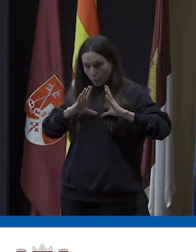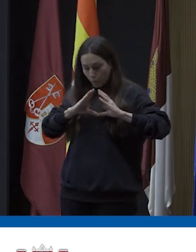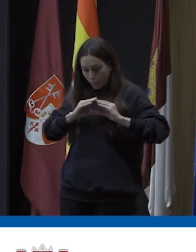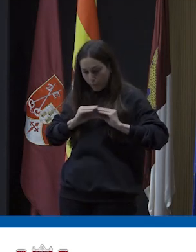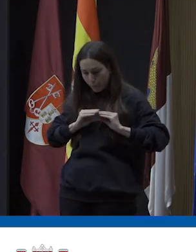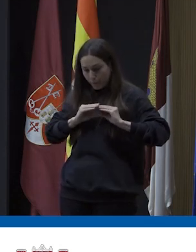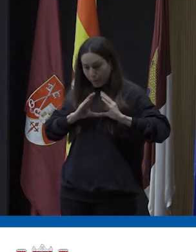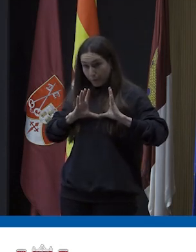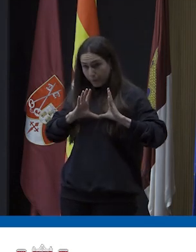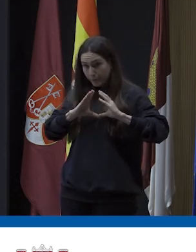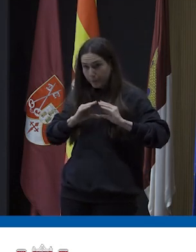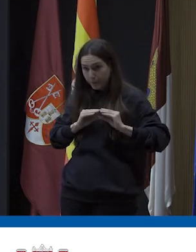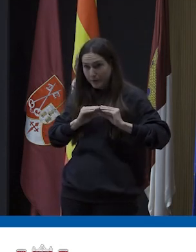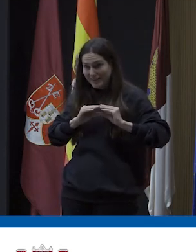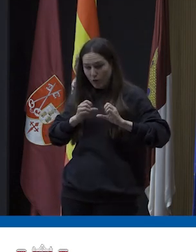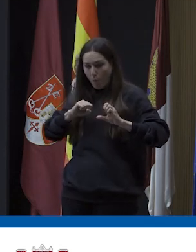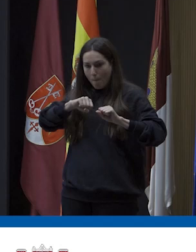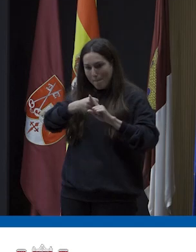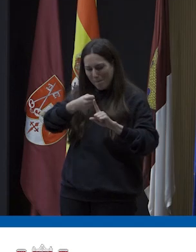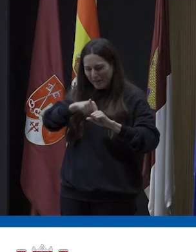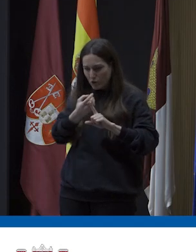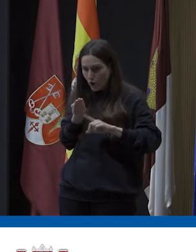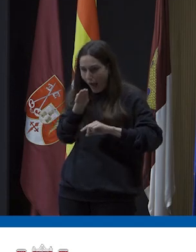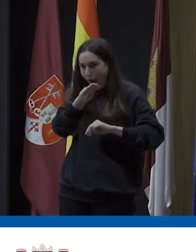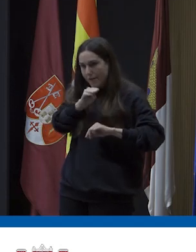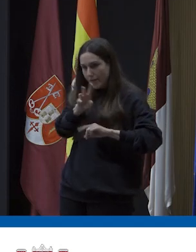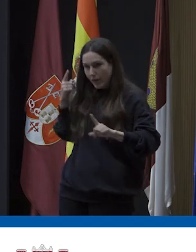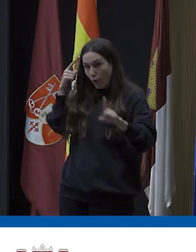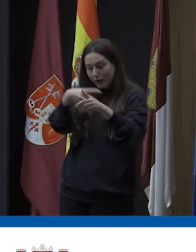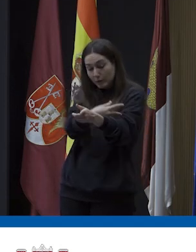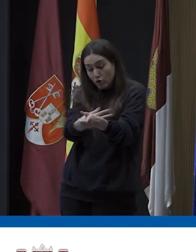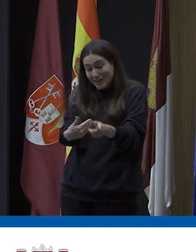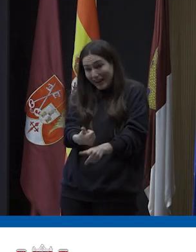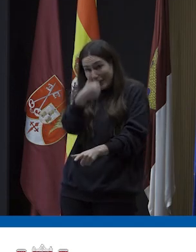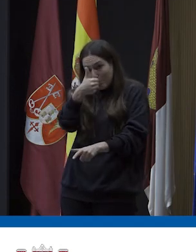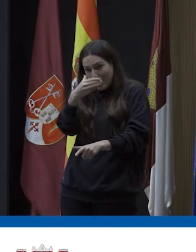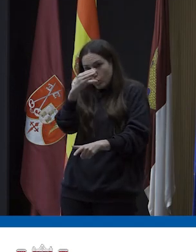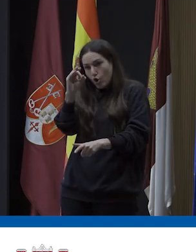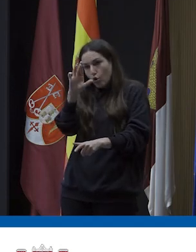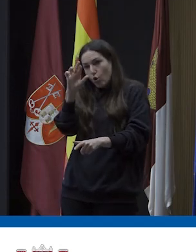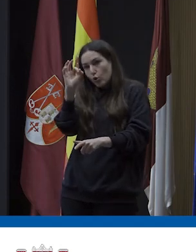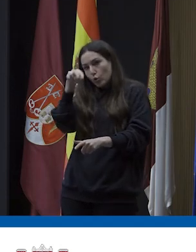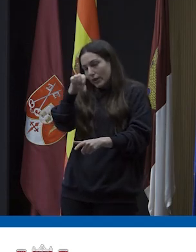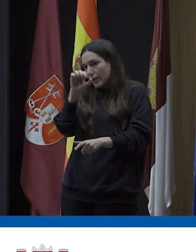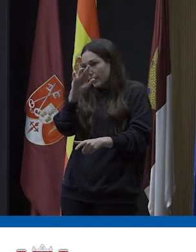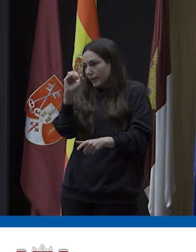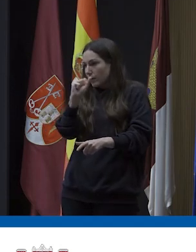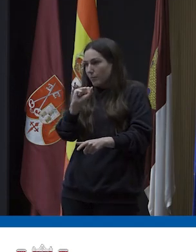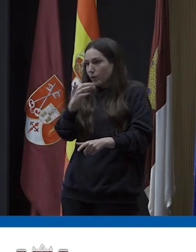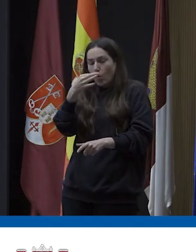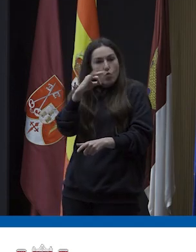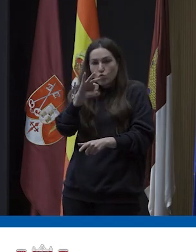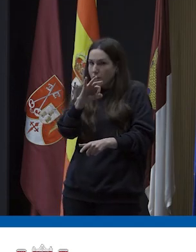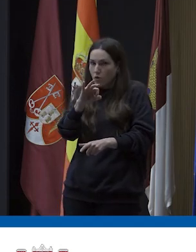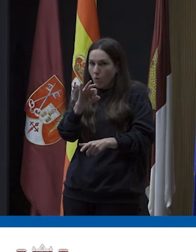dando una presión adicional para que llegue más sangre a las coronarias. Pero solo se aplica en casos que el paciente esté fatal. Sí, es que